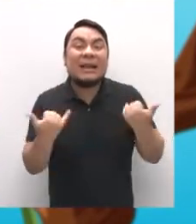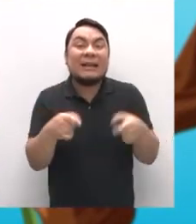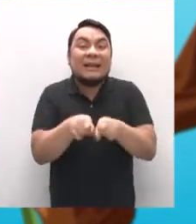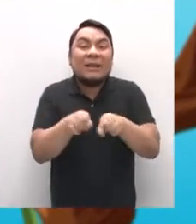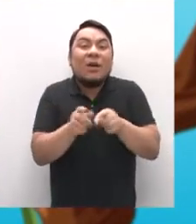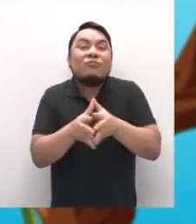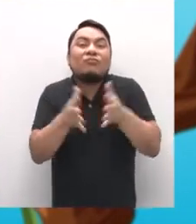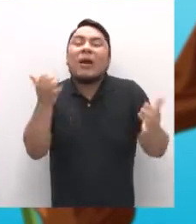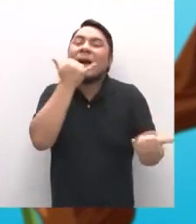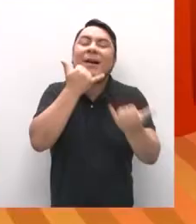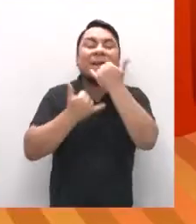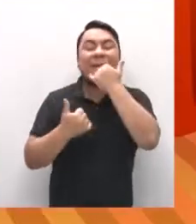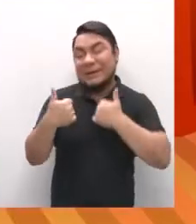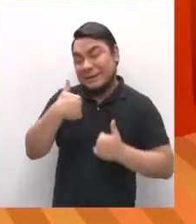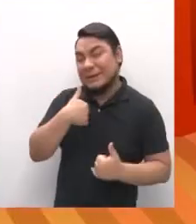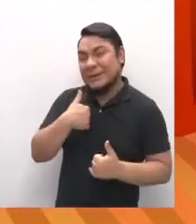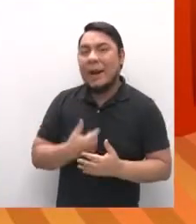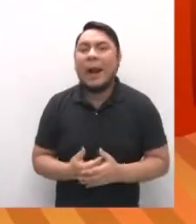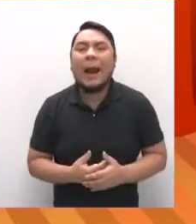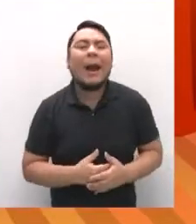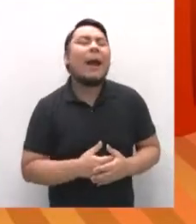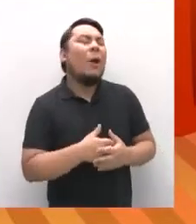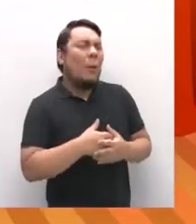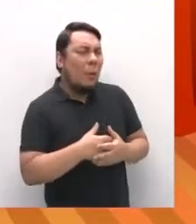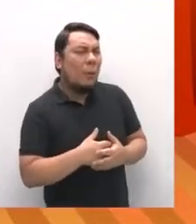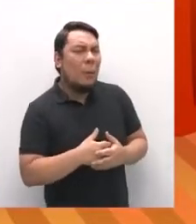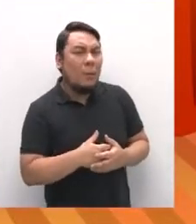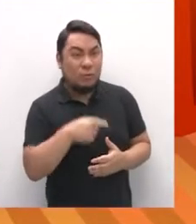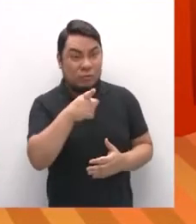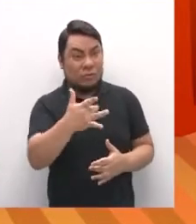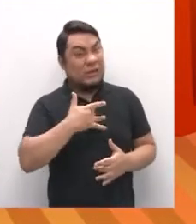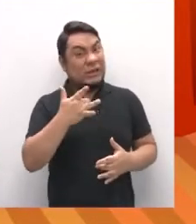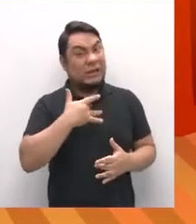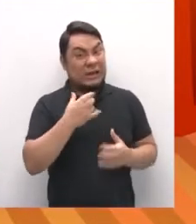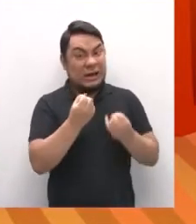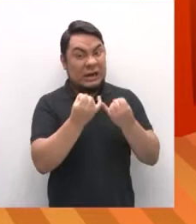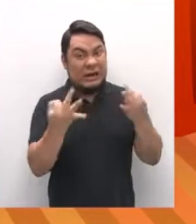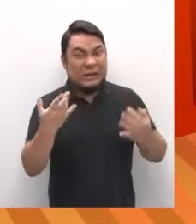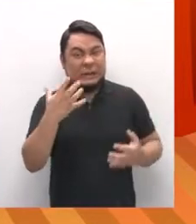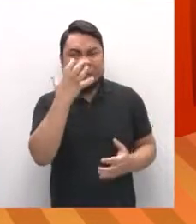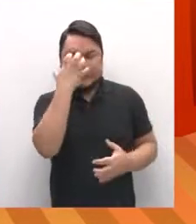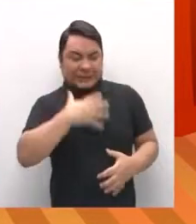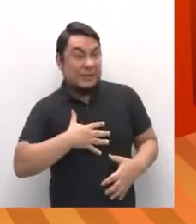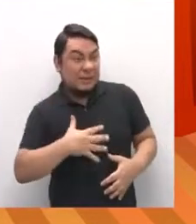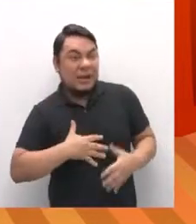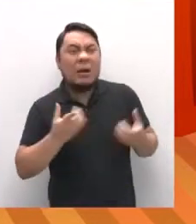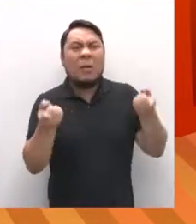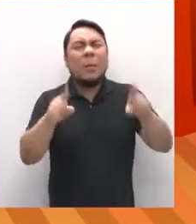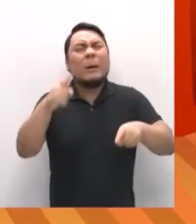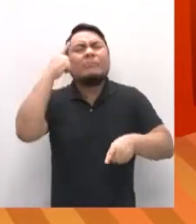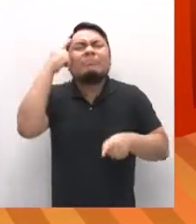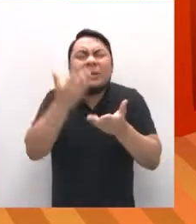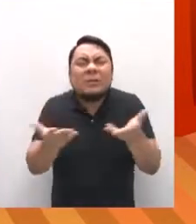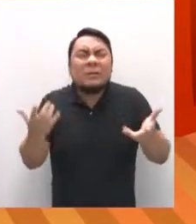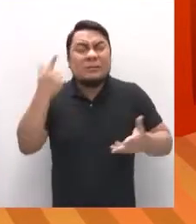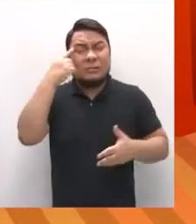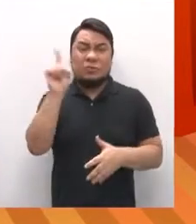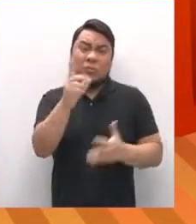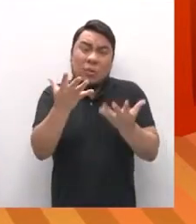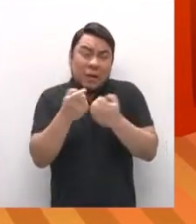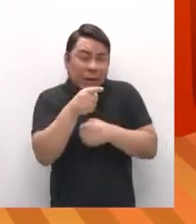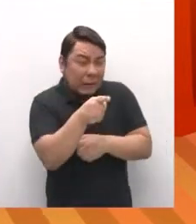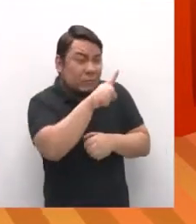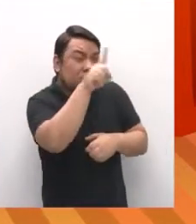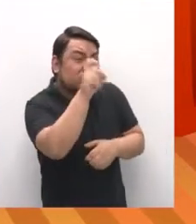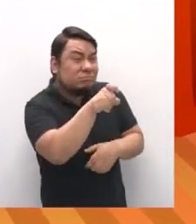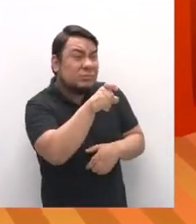tuve muchos errores. ¿Y también sentías algo feo aquí? ¿Como cuando las cosas no te salen como tú